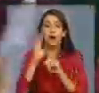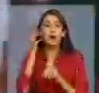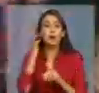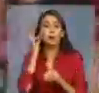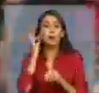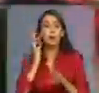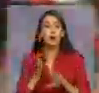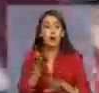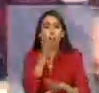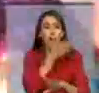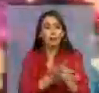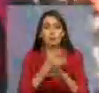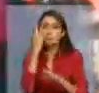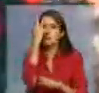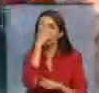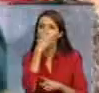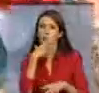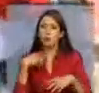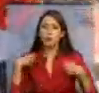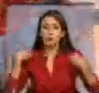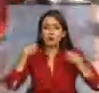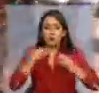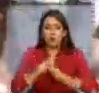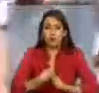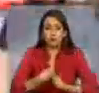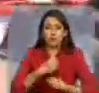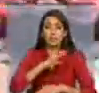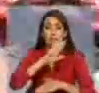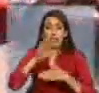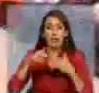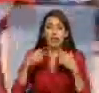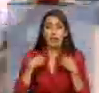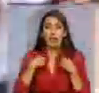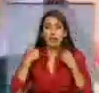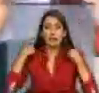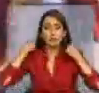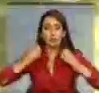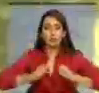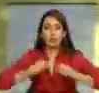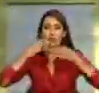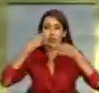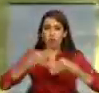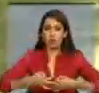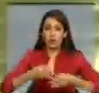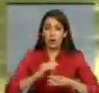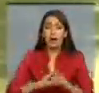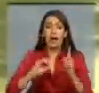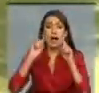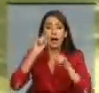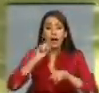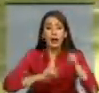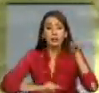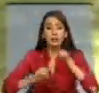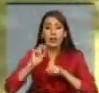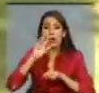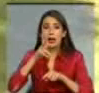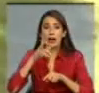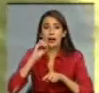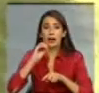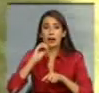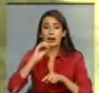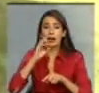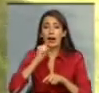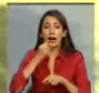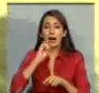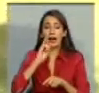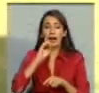pues la chola que usaba la candonga, la pollera, la falda, el bolsicón bien puestito. Ajo, la chola que no es carichina, las cholas que se levantan